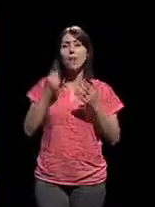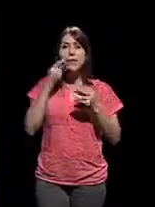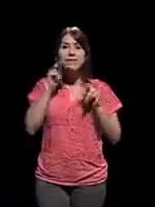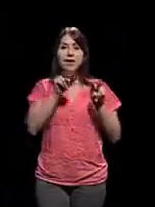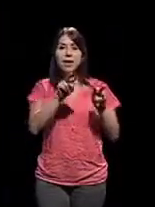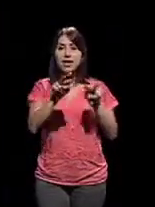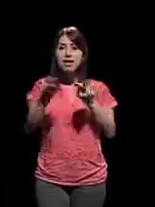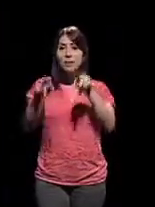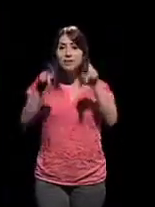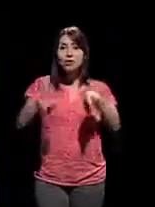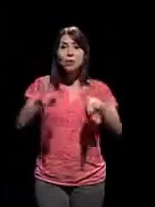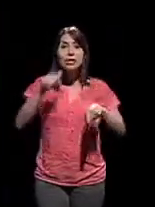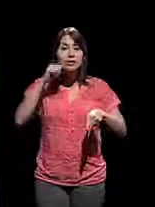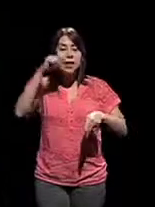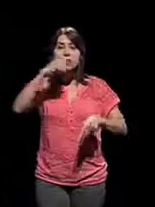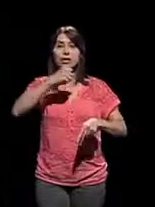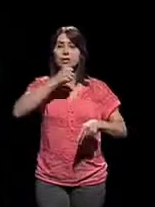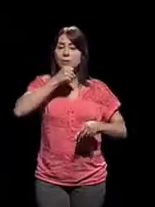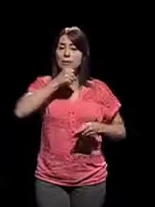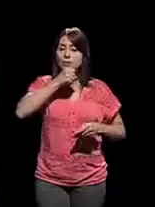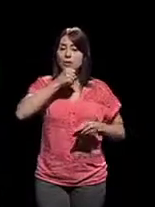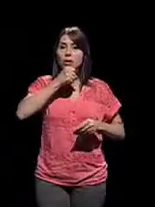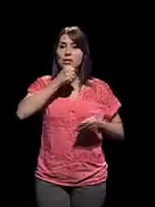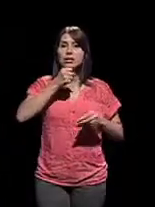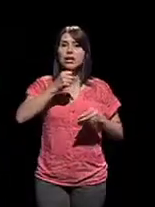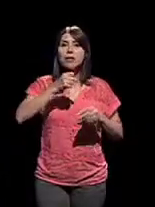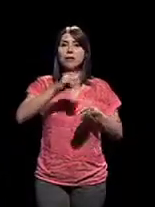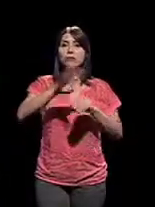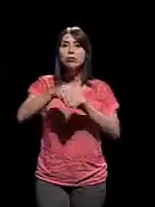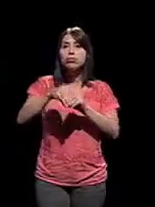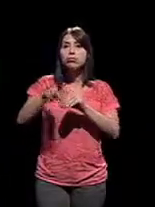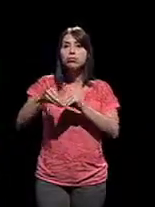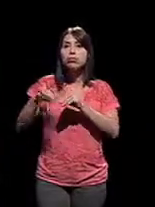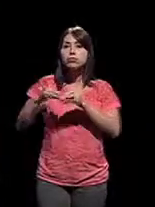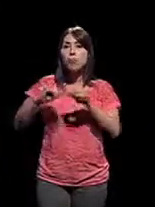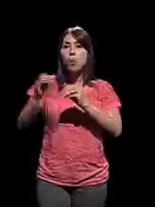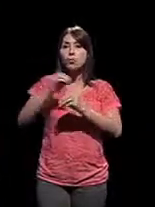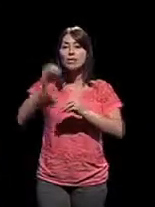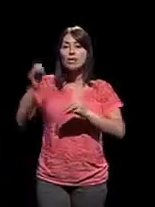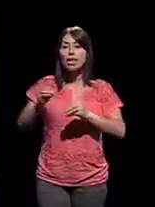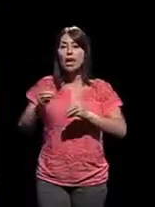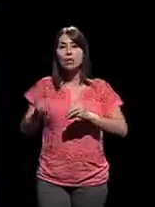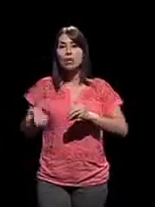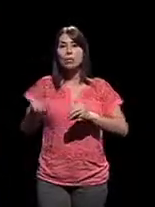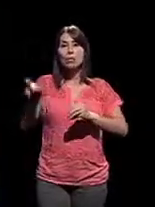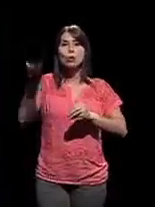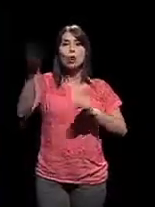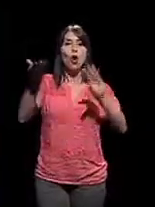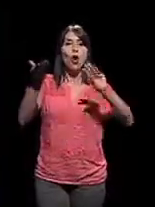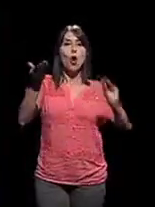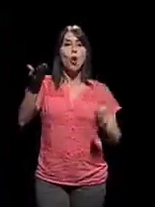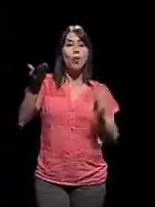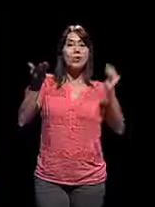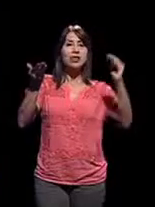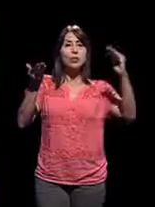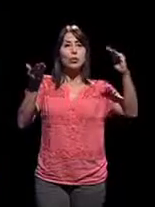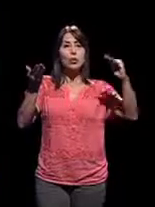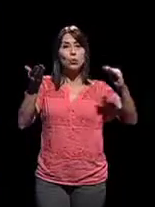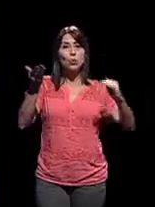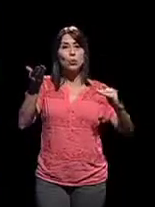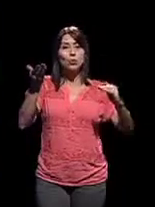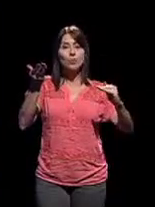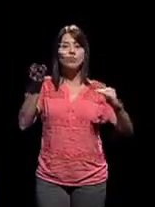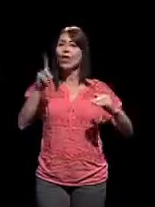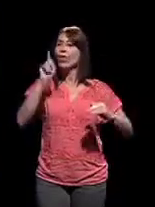una población que cada vez más adulto mayor que jóvenes, ¿verdad?, una inversión de la pirámide. Tenemos que tener claro que no